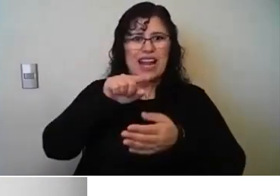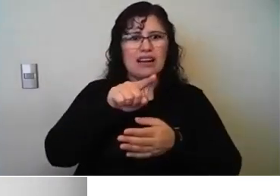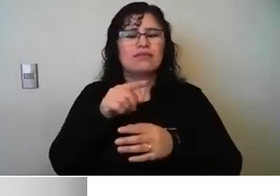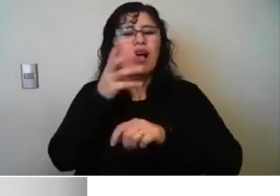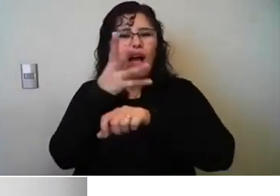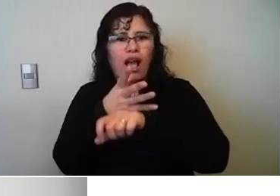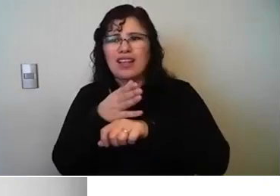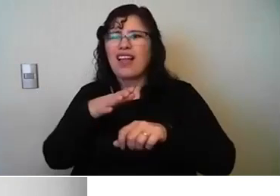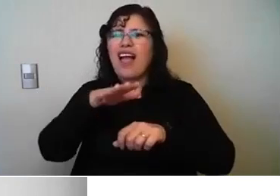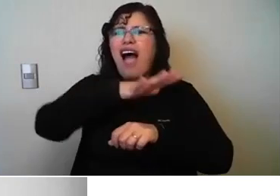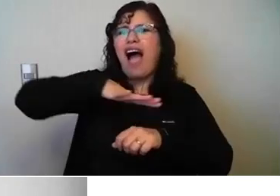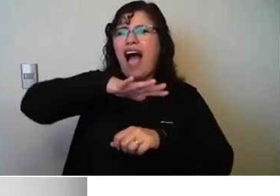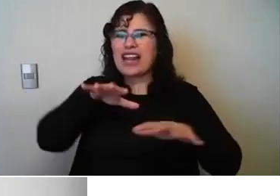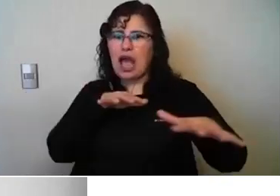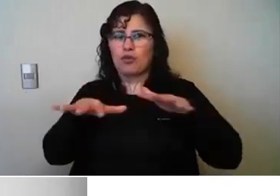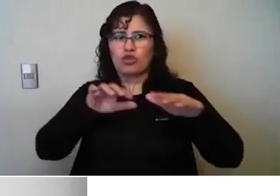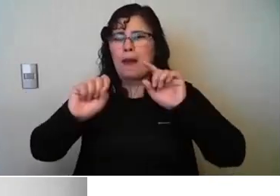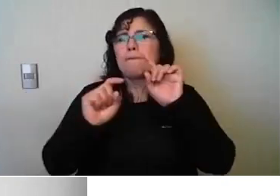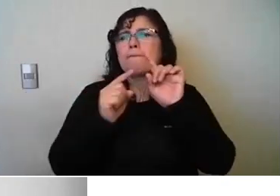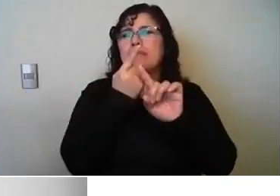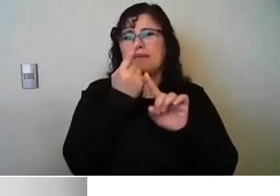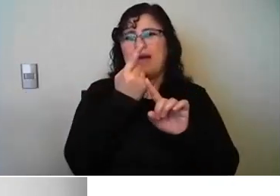motora primaria.